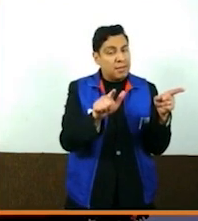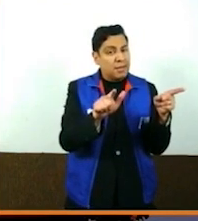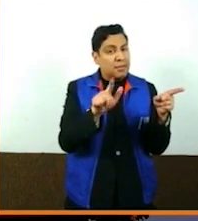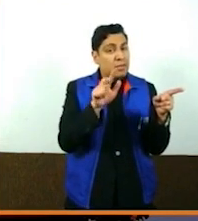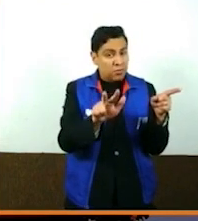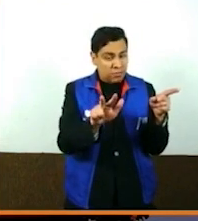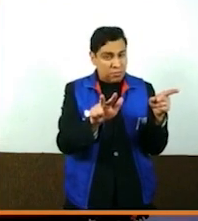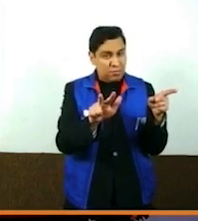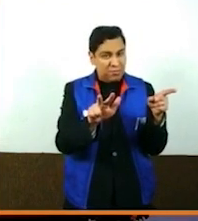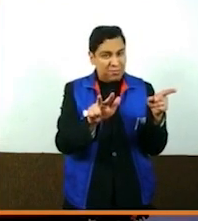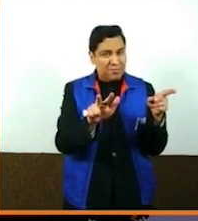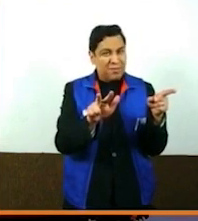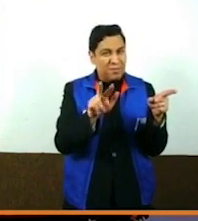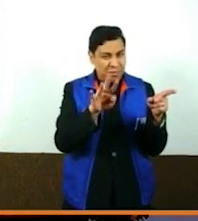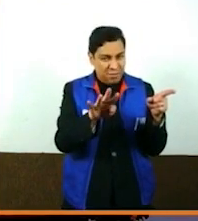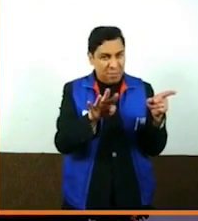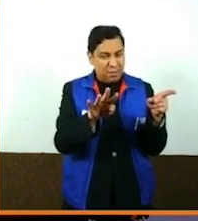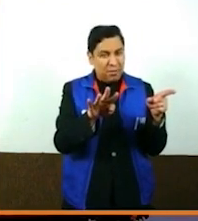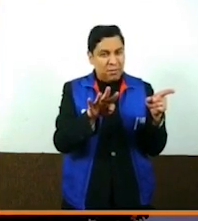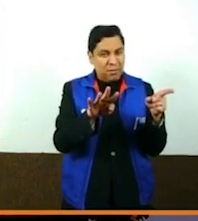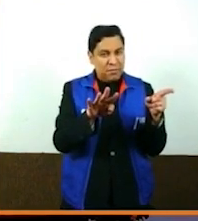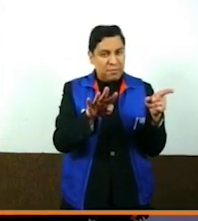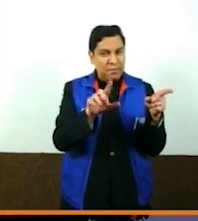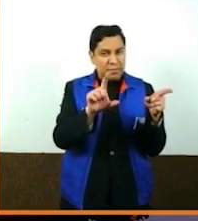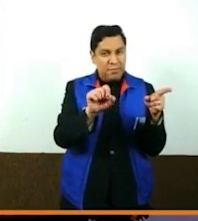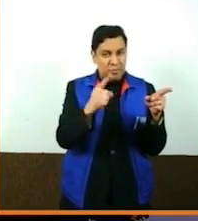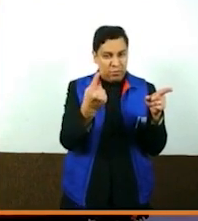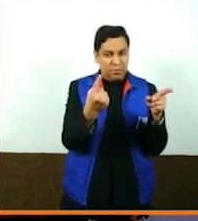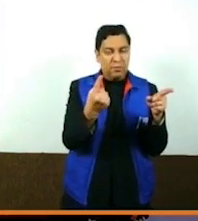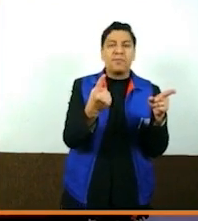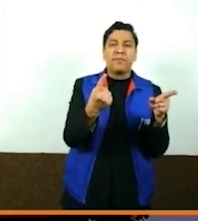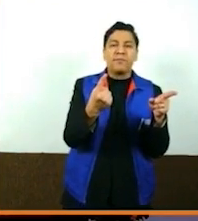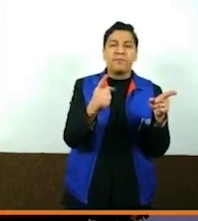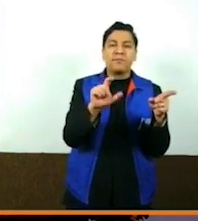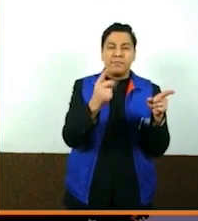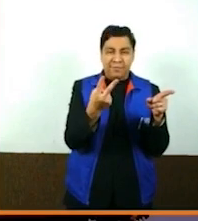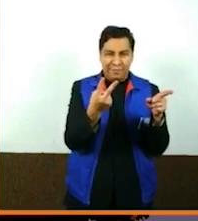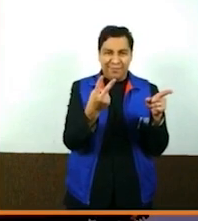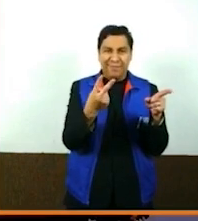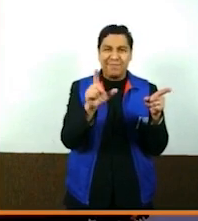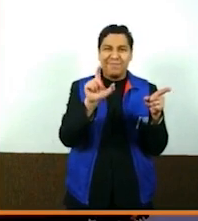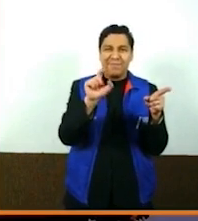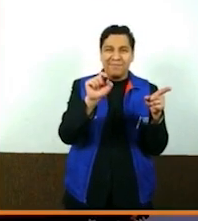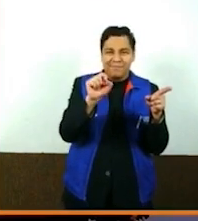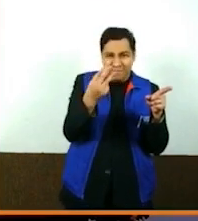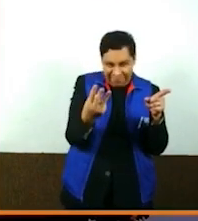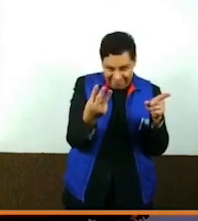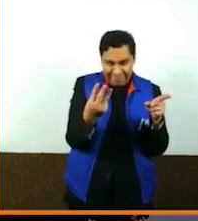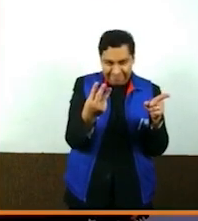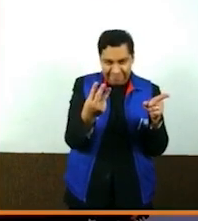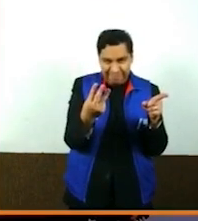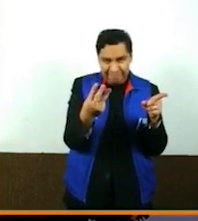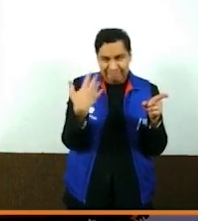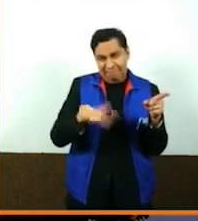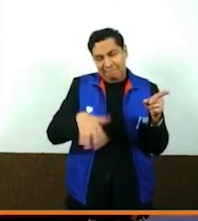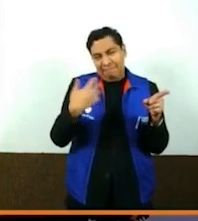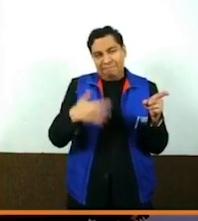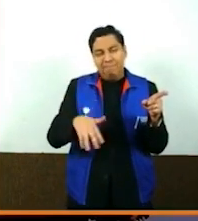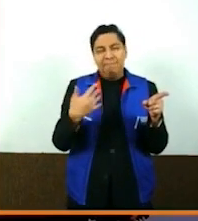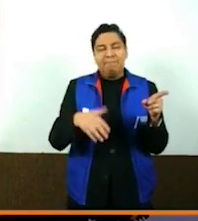montón. 18, 19, 21, 22 y 23